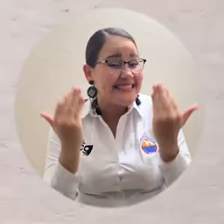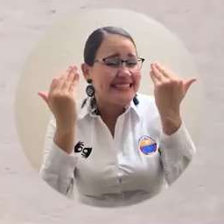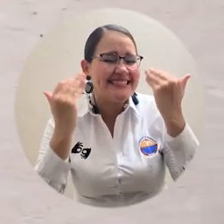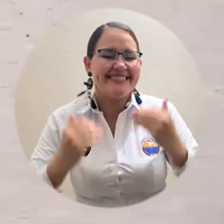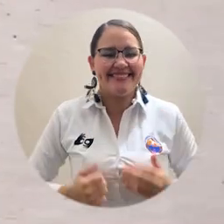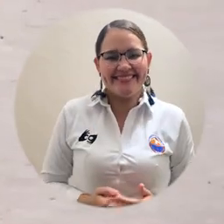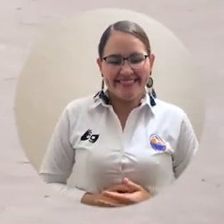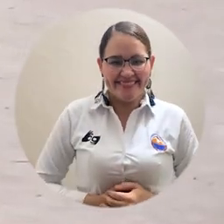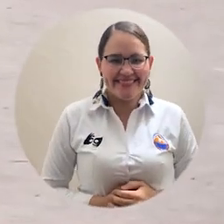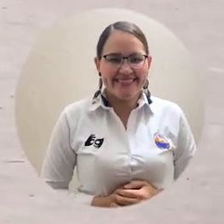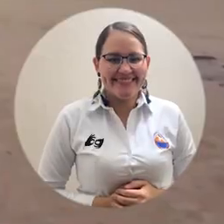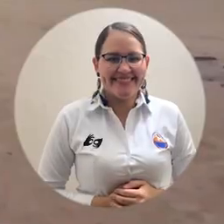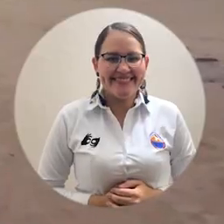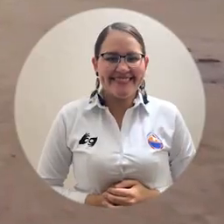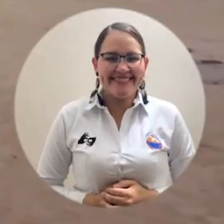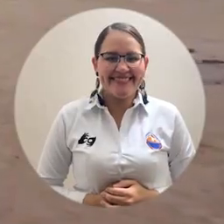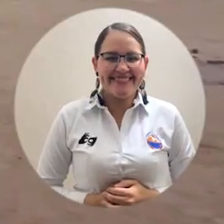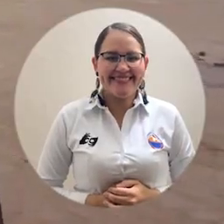crecido.